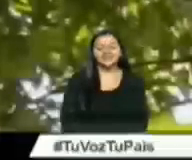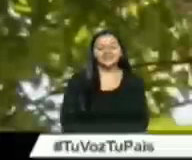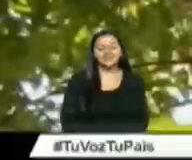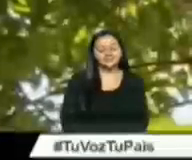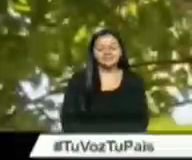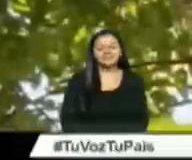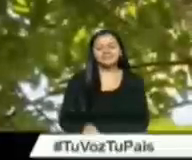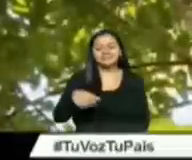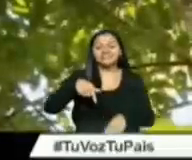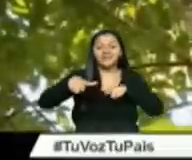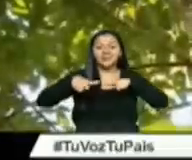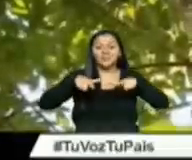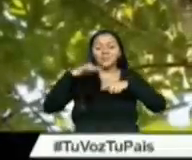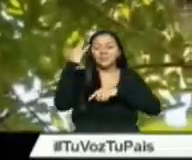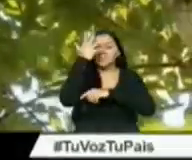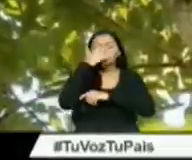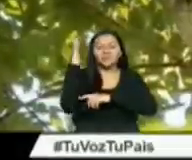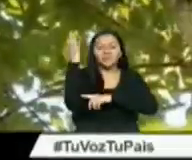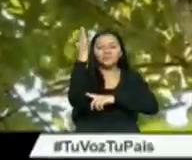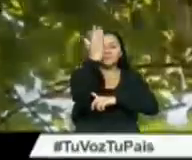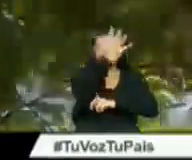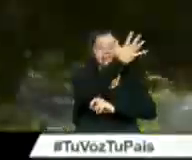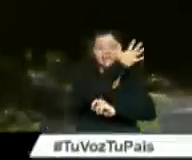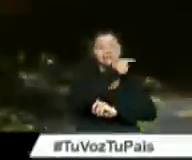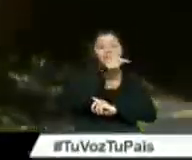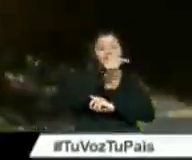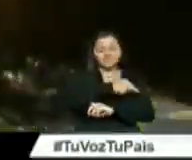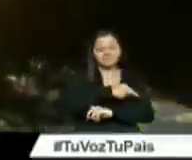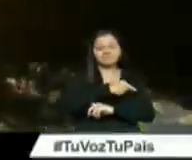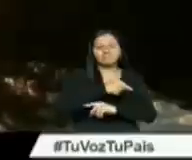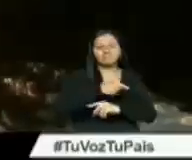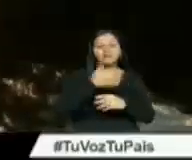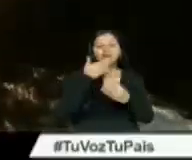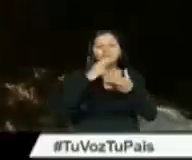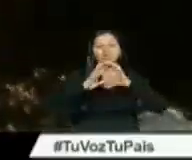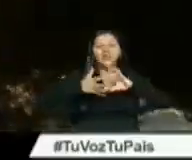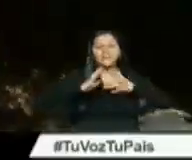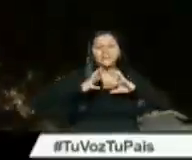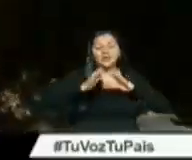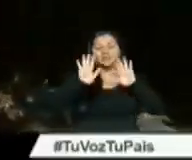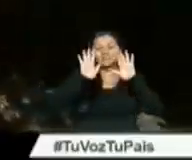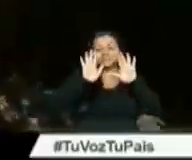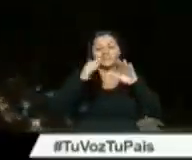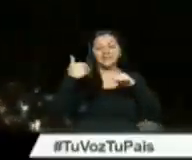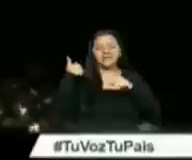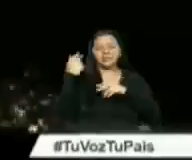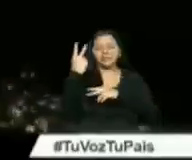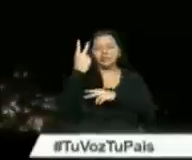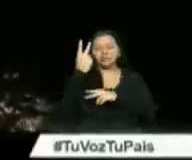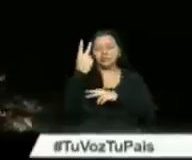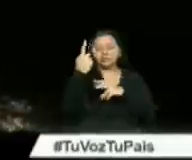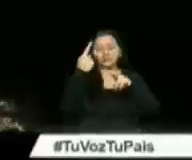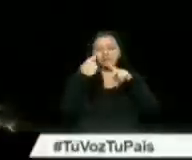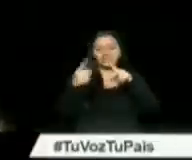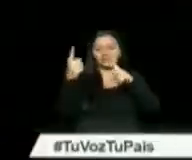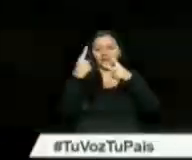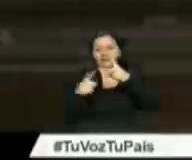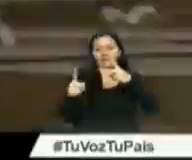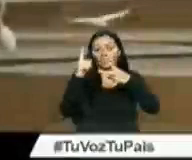Es un gigantesco bosque tropical. Su comportamiento climático hace que tenga dos caras durante el